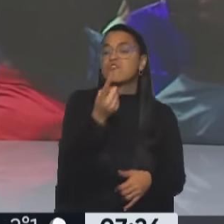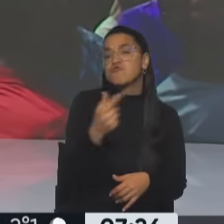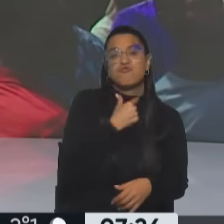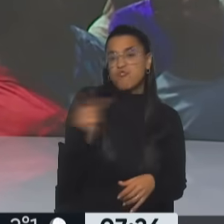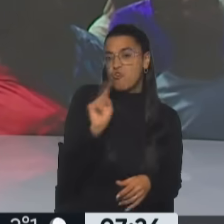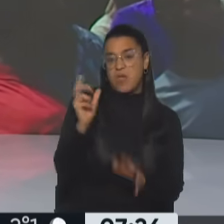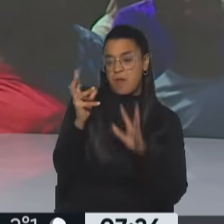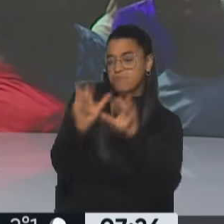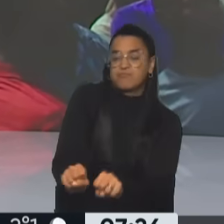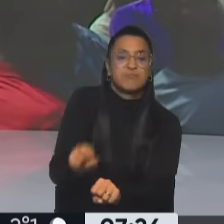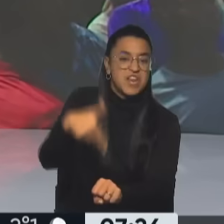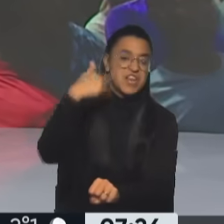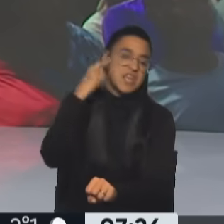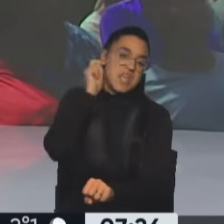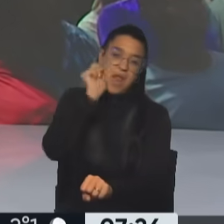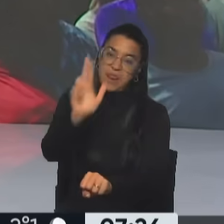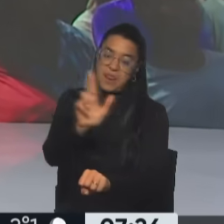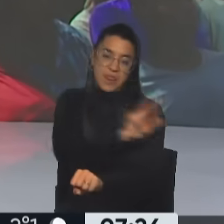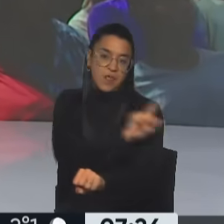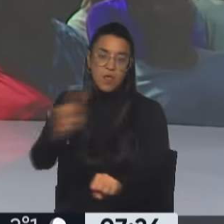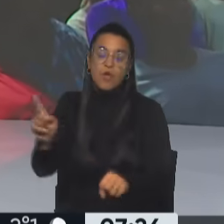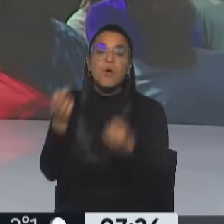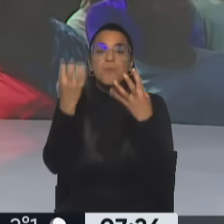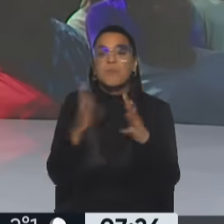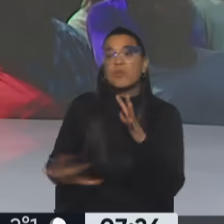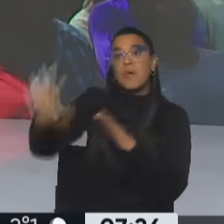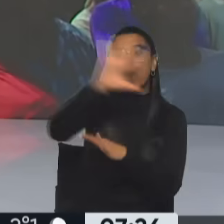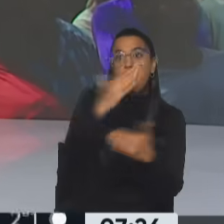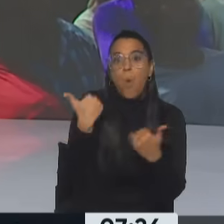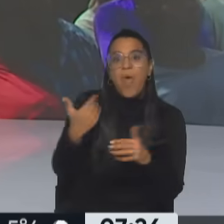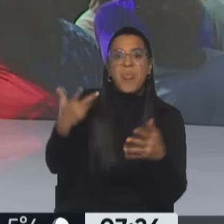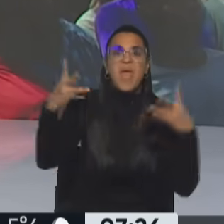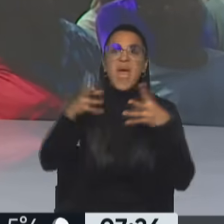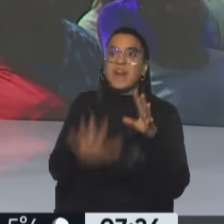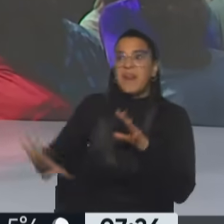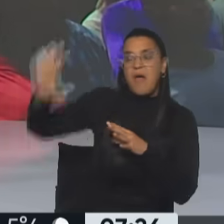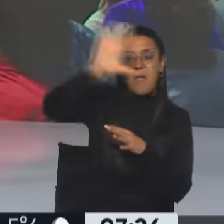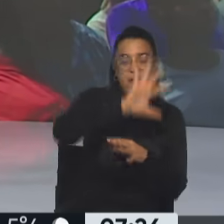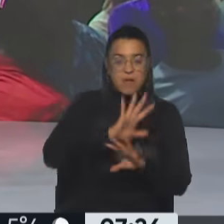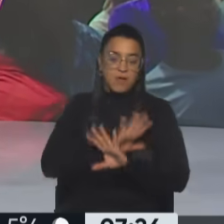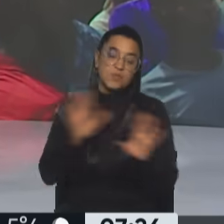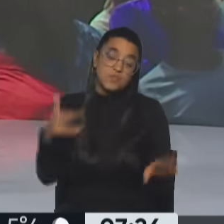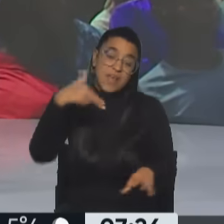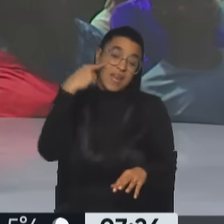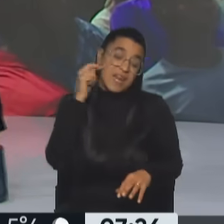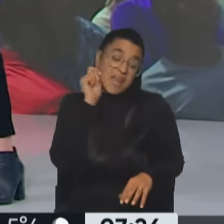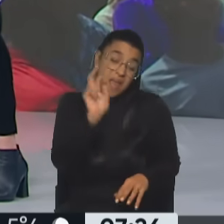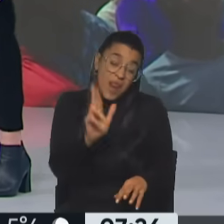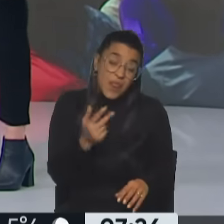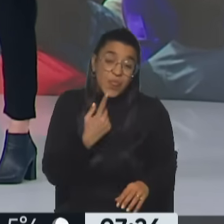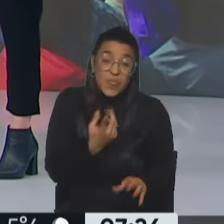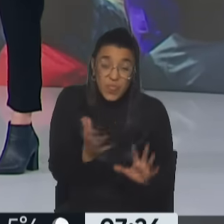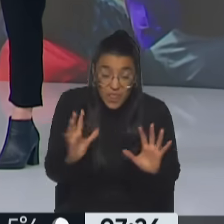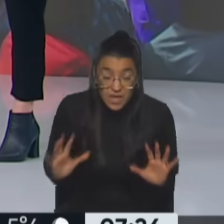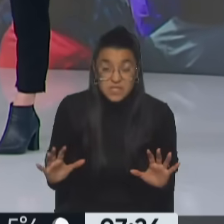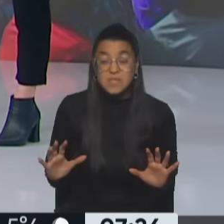en Níger porque podía provocar una guerra en todo el continente, y de hecho las autoridades de Níger lo que plantearon justamente es que